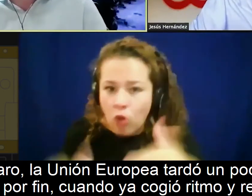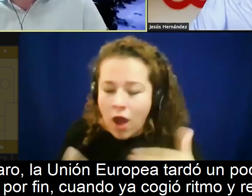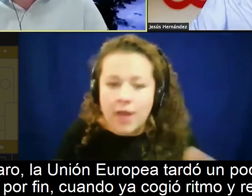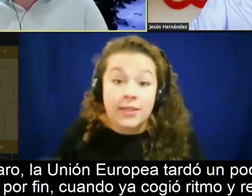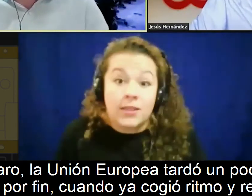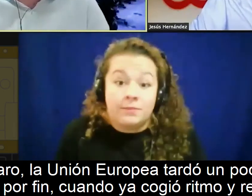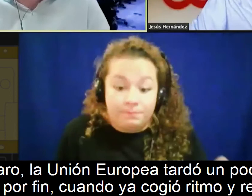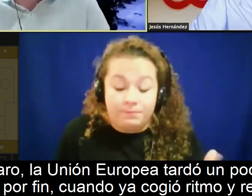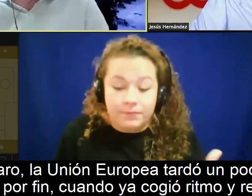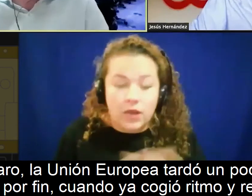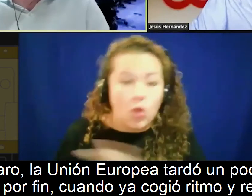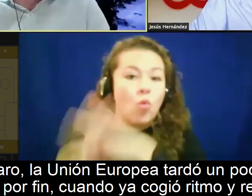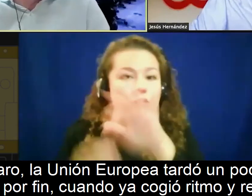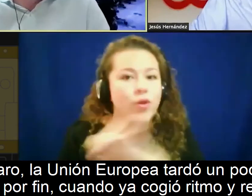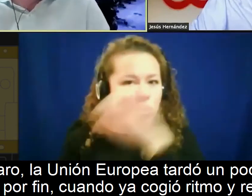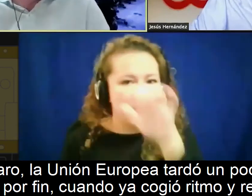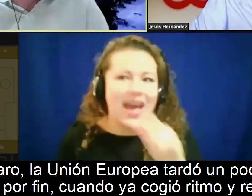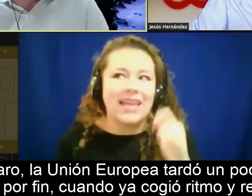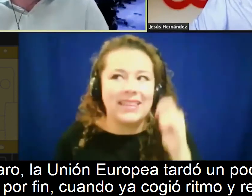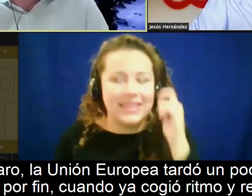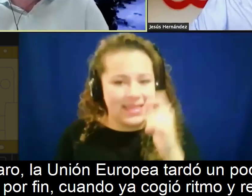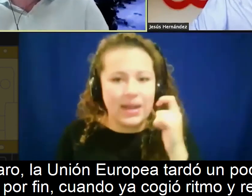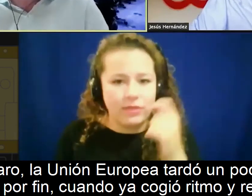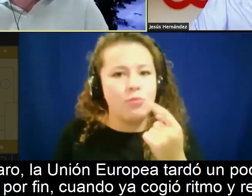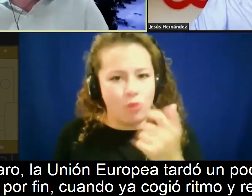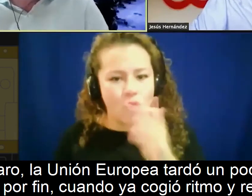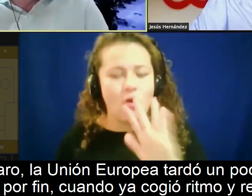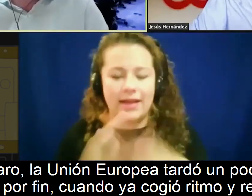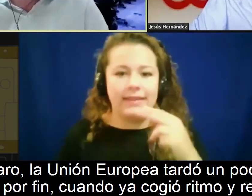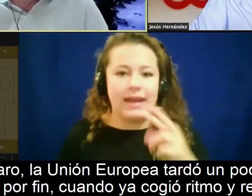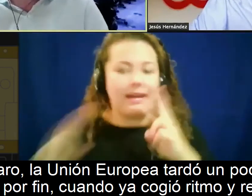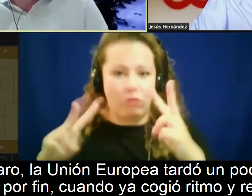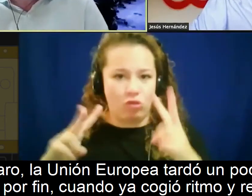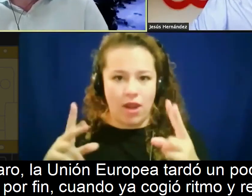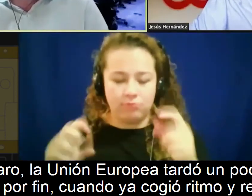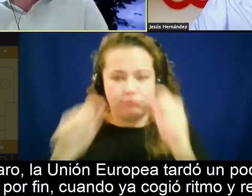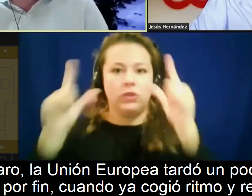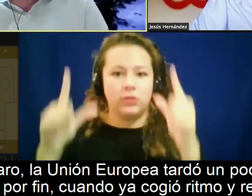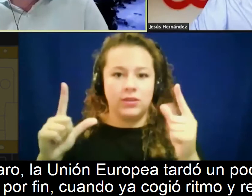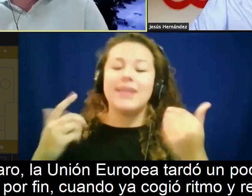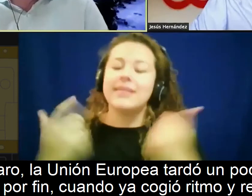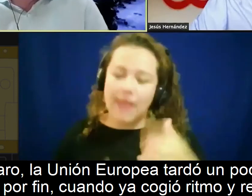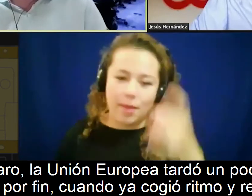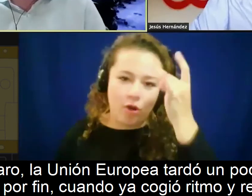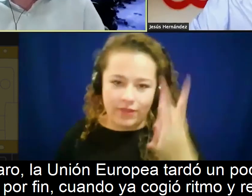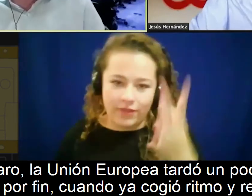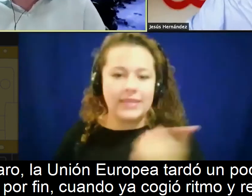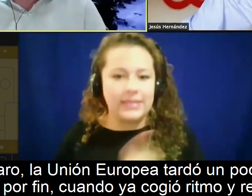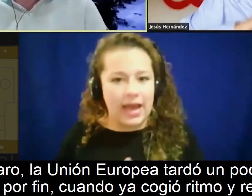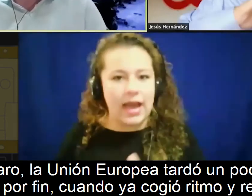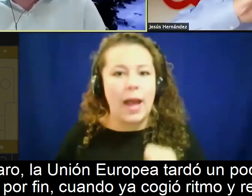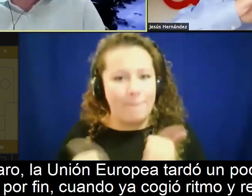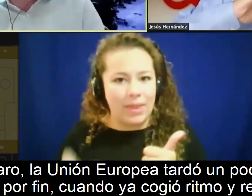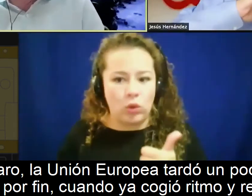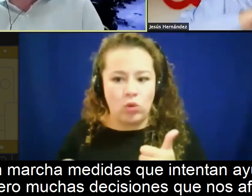Europea tardó un poco en reaccionar, y ya por fin, cuando ya cogió ritmo